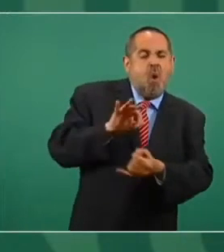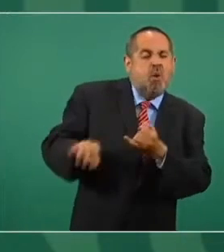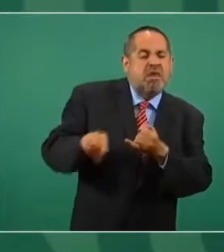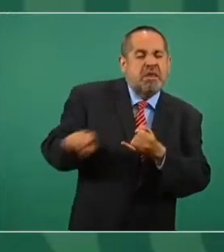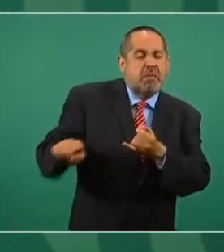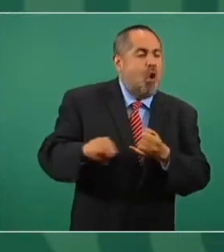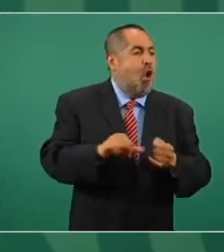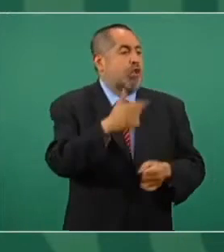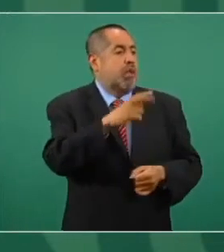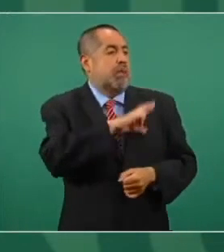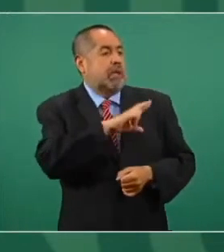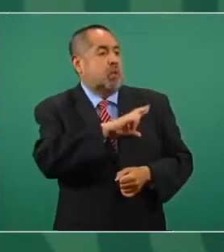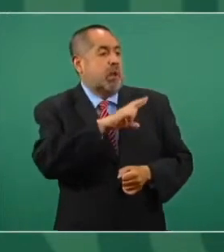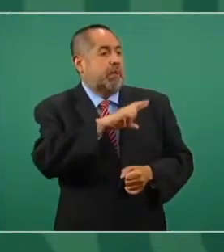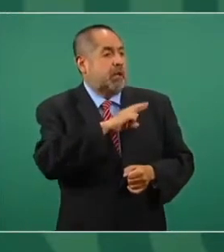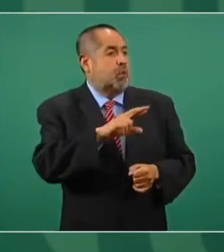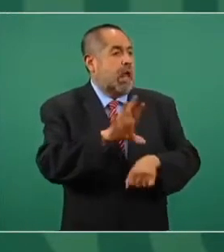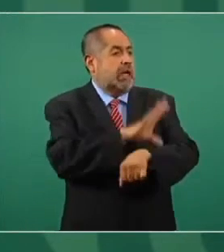final.